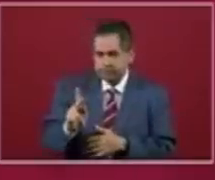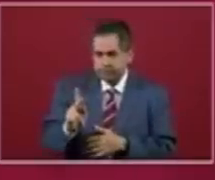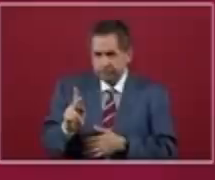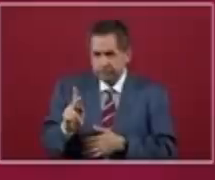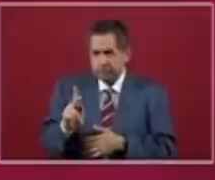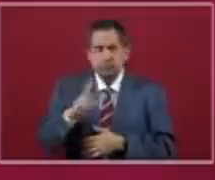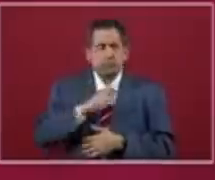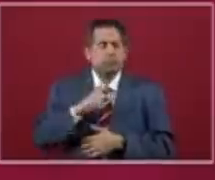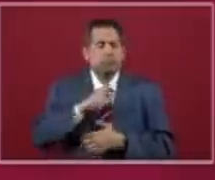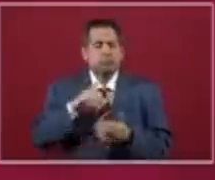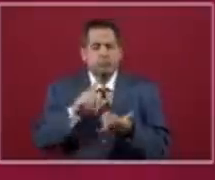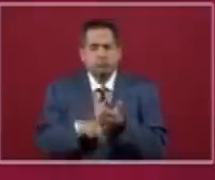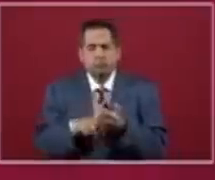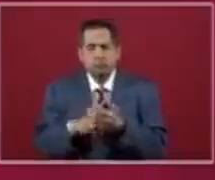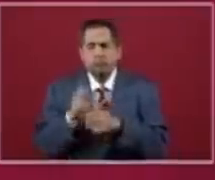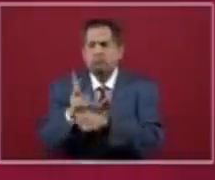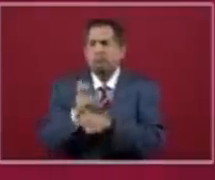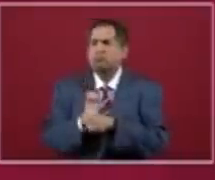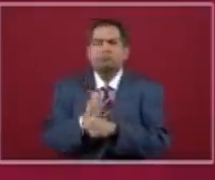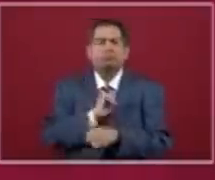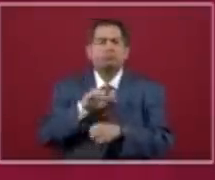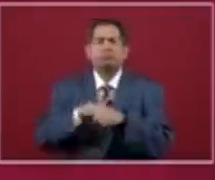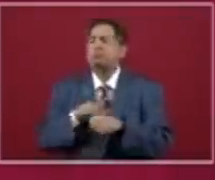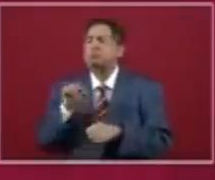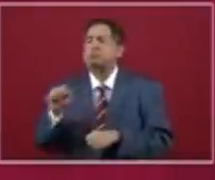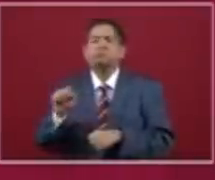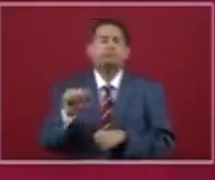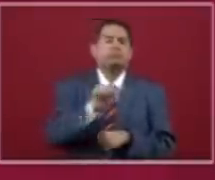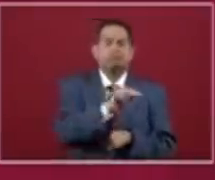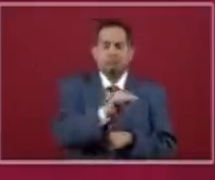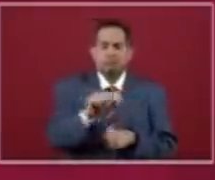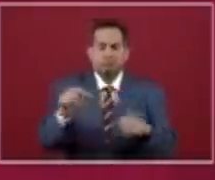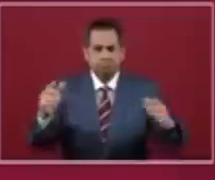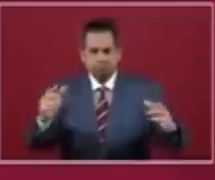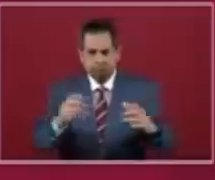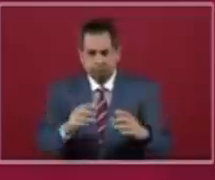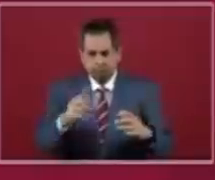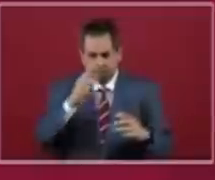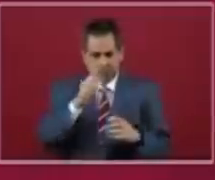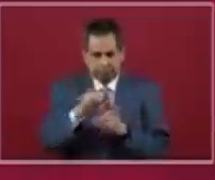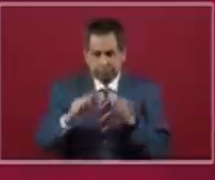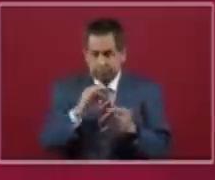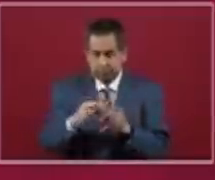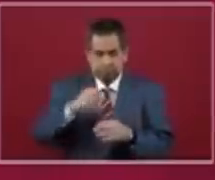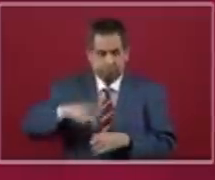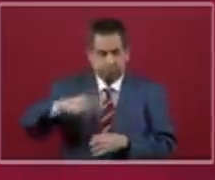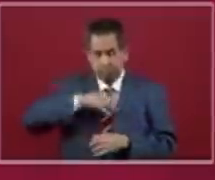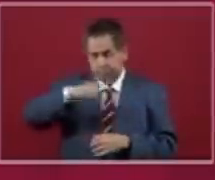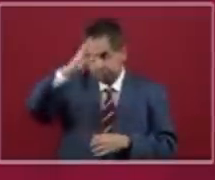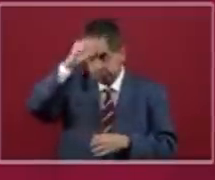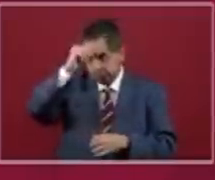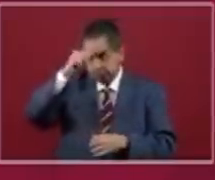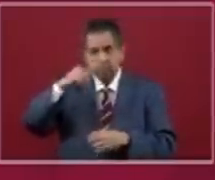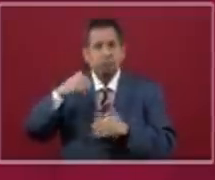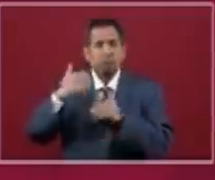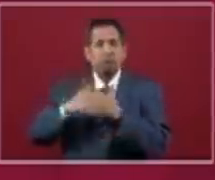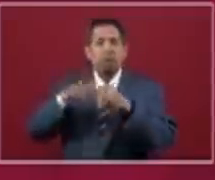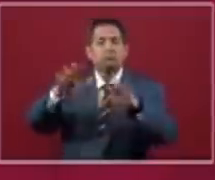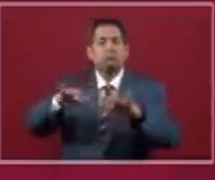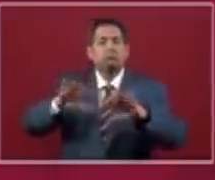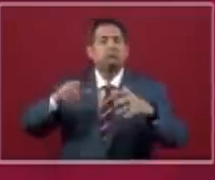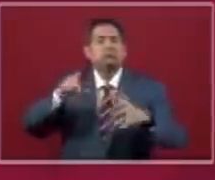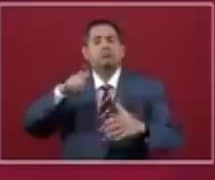van a estar ustedes como invitados especiales para cumplir con el acuerdo en un acto que vamos a hacer también